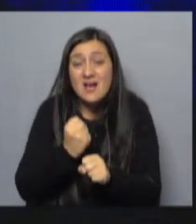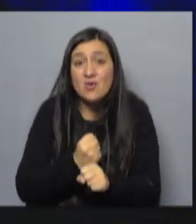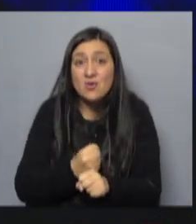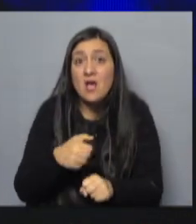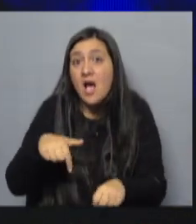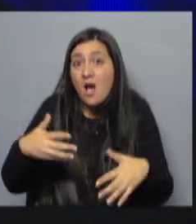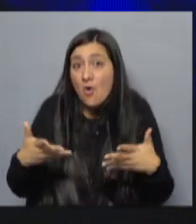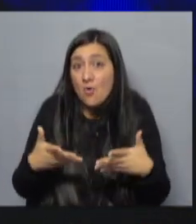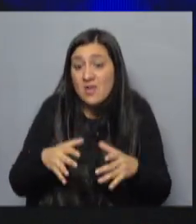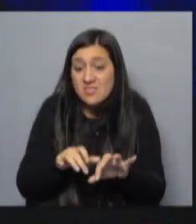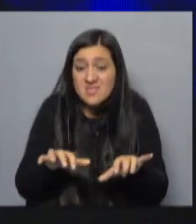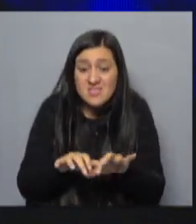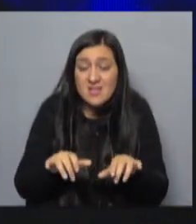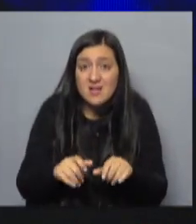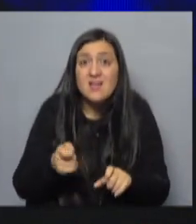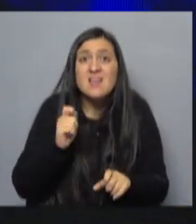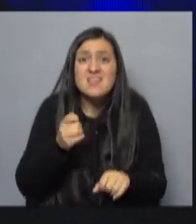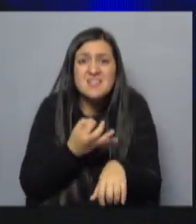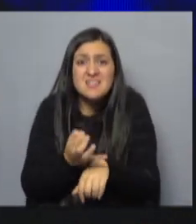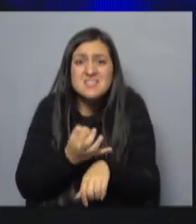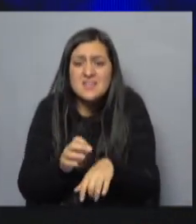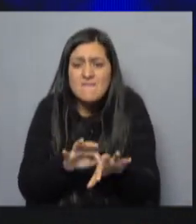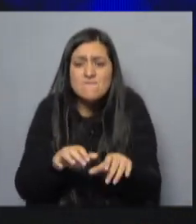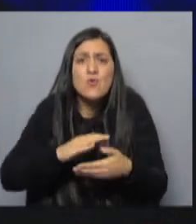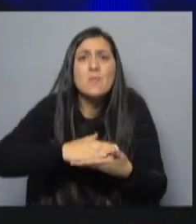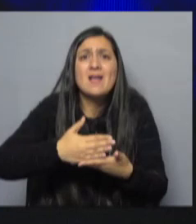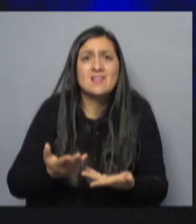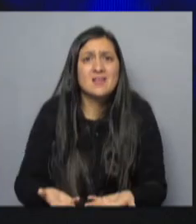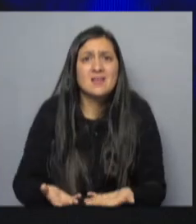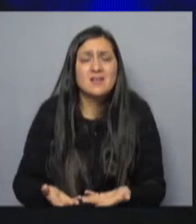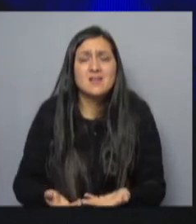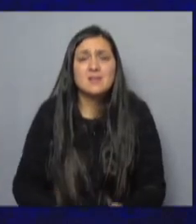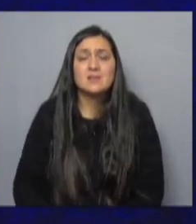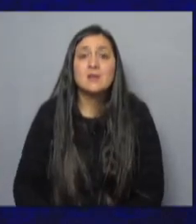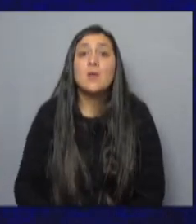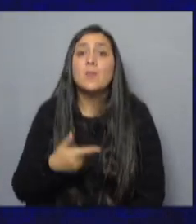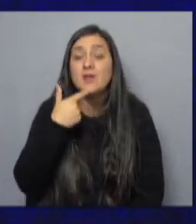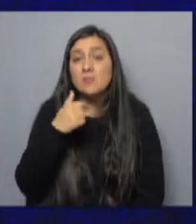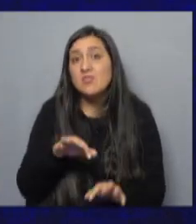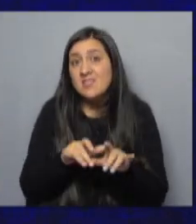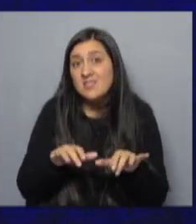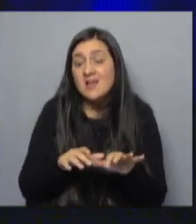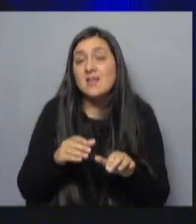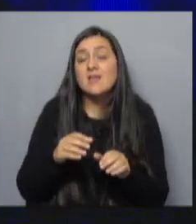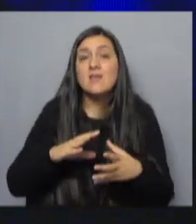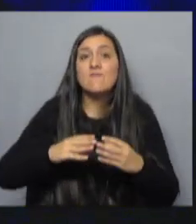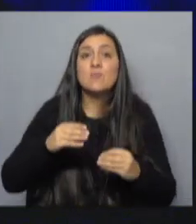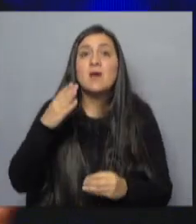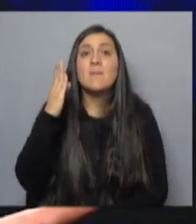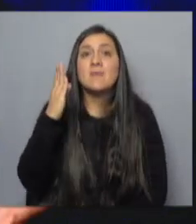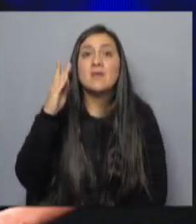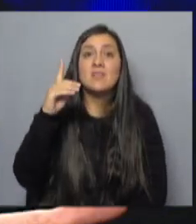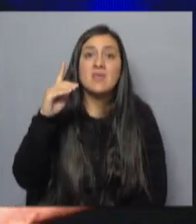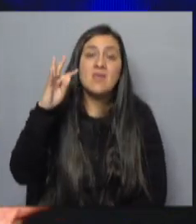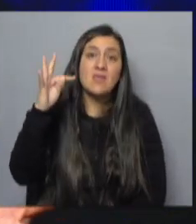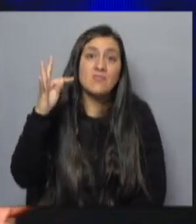es digital. ¿Quién te enseña dentro de informática para hacer currículum? Digital y en PDF. ¿Entendés? Claro, decís saber. PDF, se mueren los